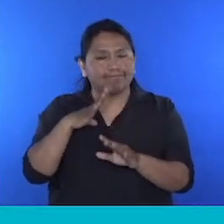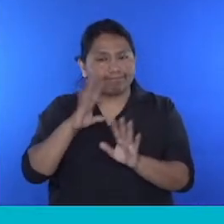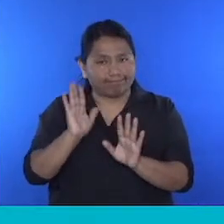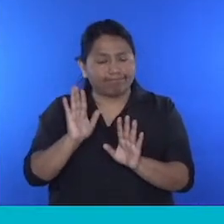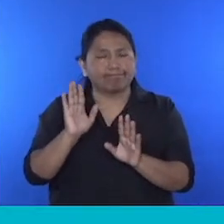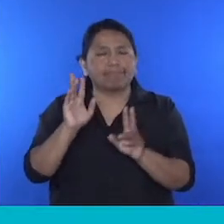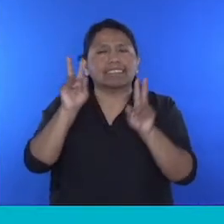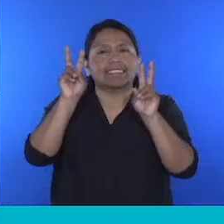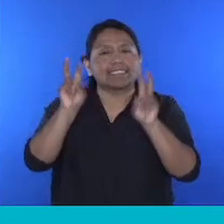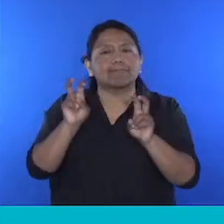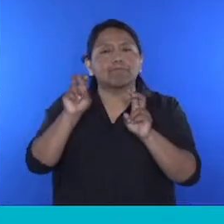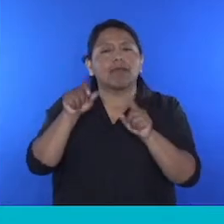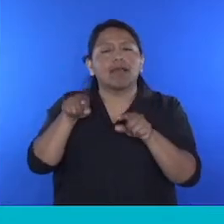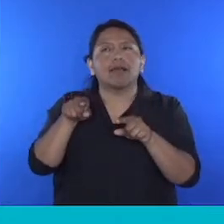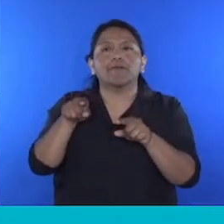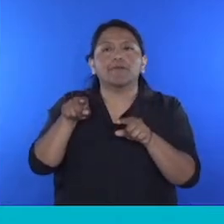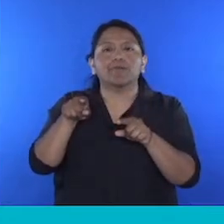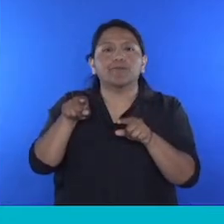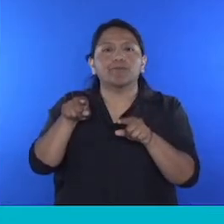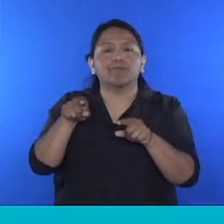a un tema que estaba